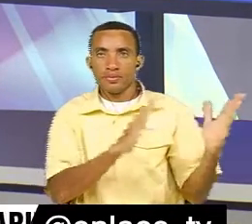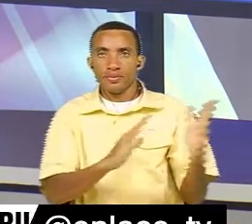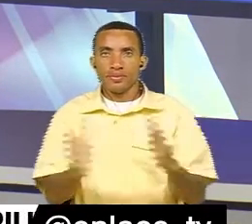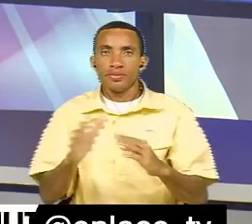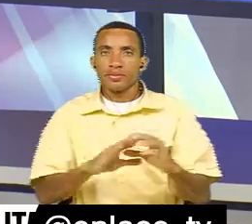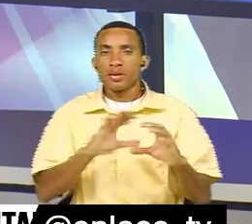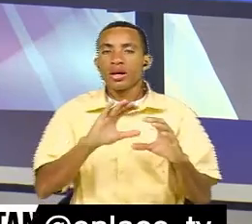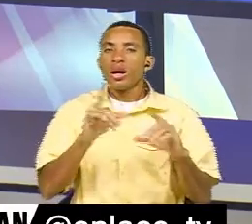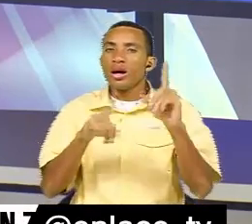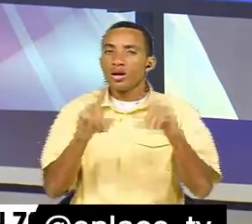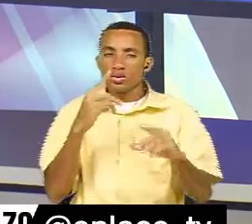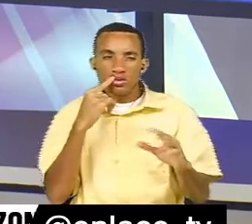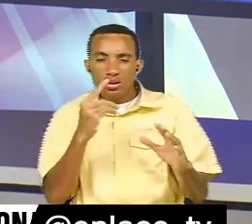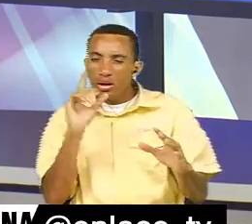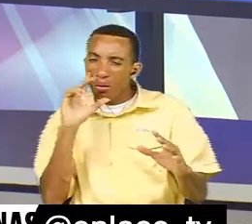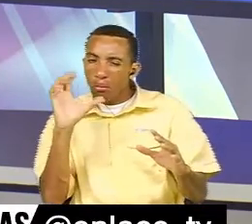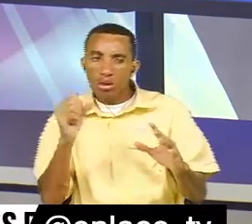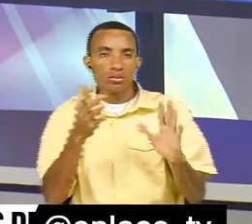Reportero Ciudadano de Enlace Noticias.